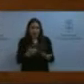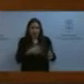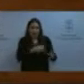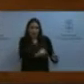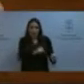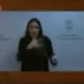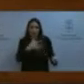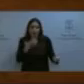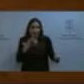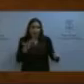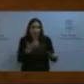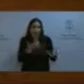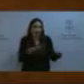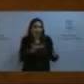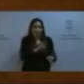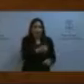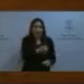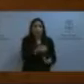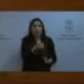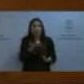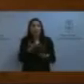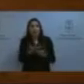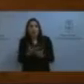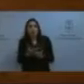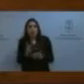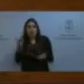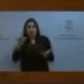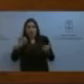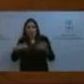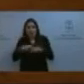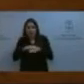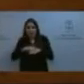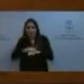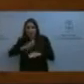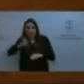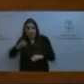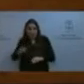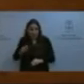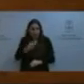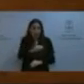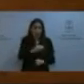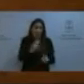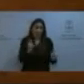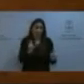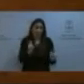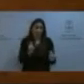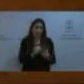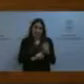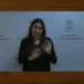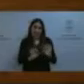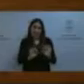ocupada. Por ello pedimos un refuerzo, una ambulancia convencional para Llanes, especialmente, bueno, pues porque